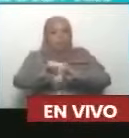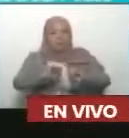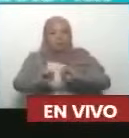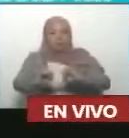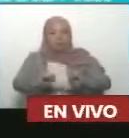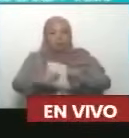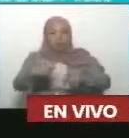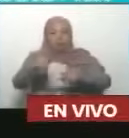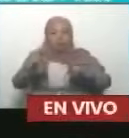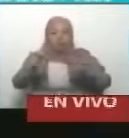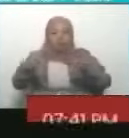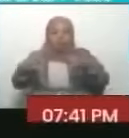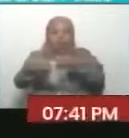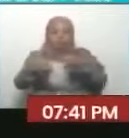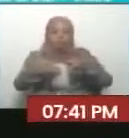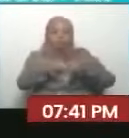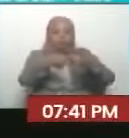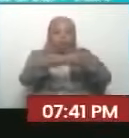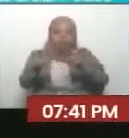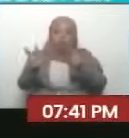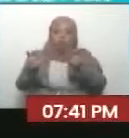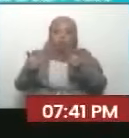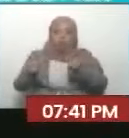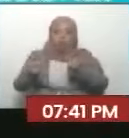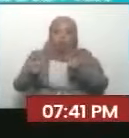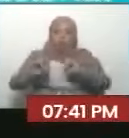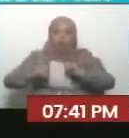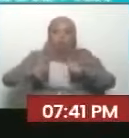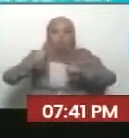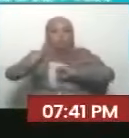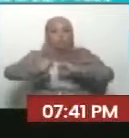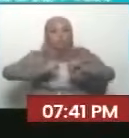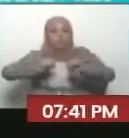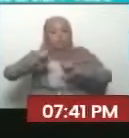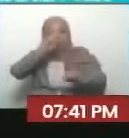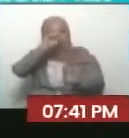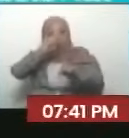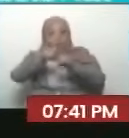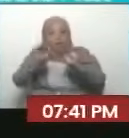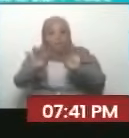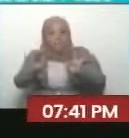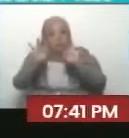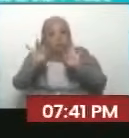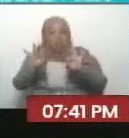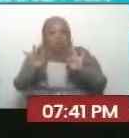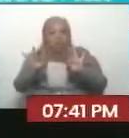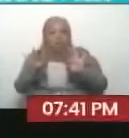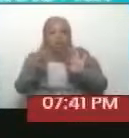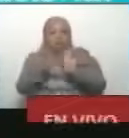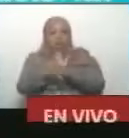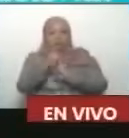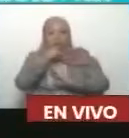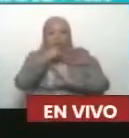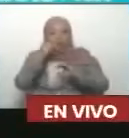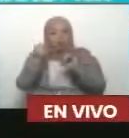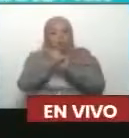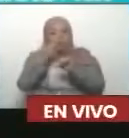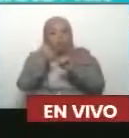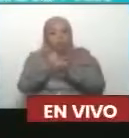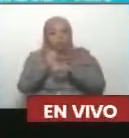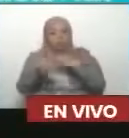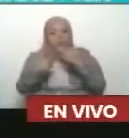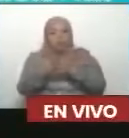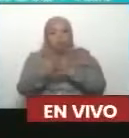creando. Y de cada movimiento surgen a veces columnas específicas. Es un trabajo que hemos